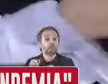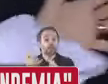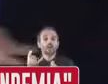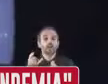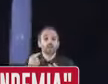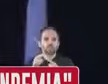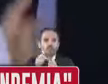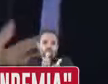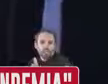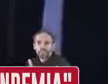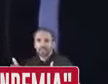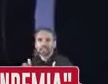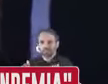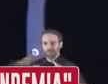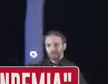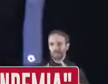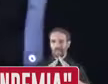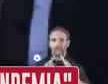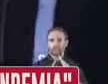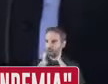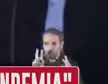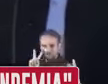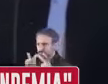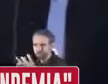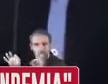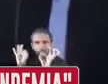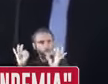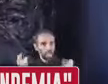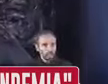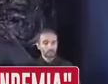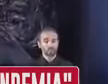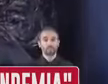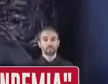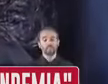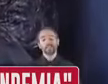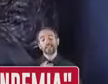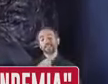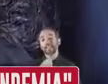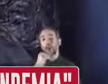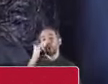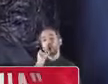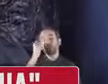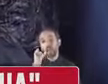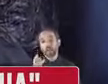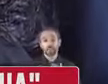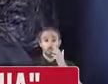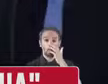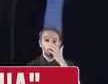en el distanciamiento encerrarse en o verse y quiero contarles qué